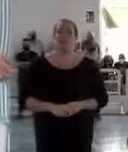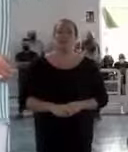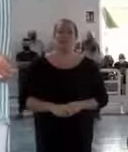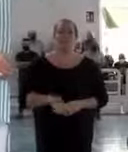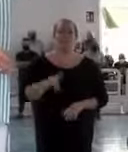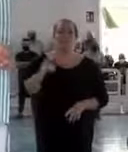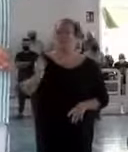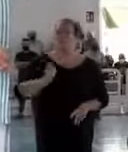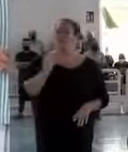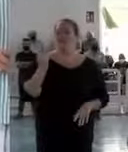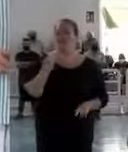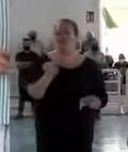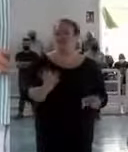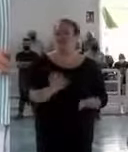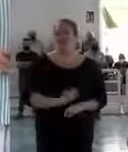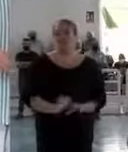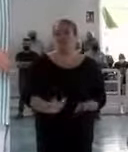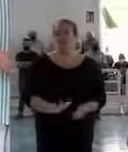Eso es falso.